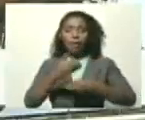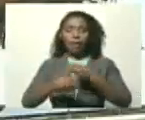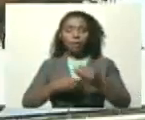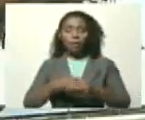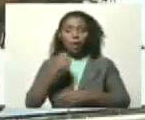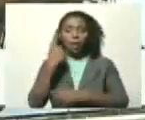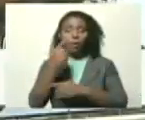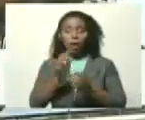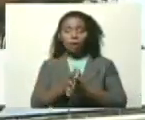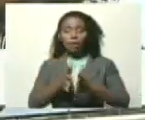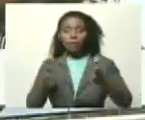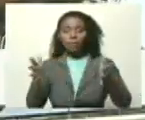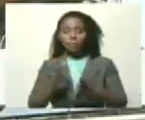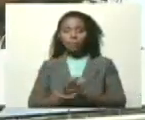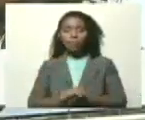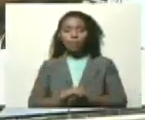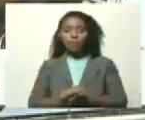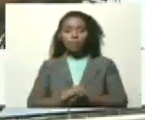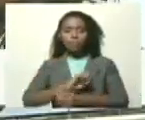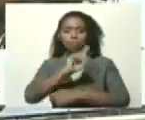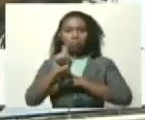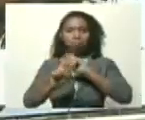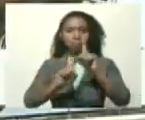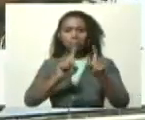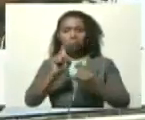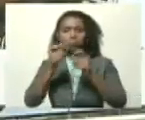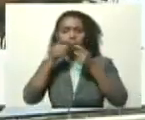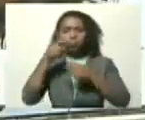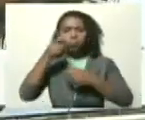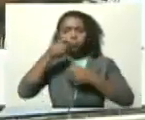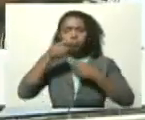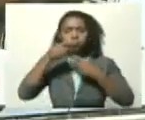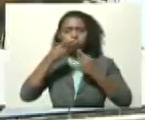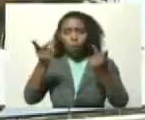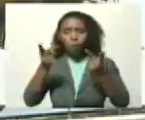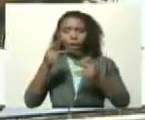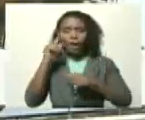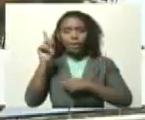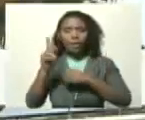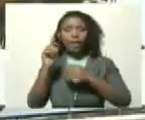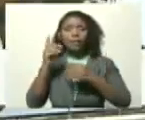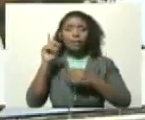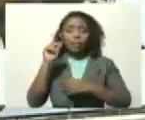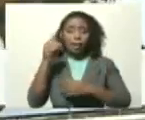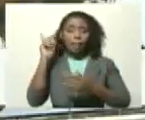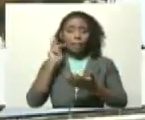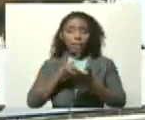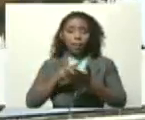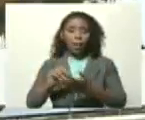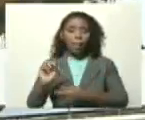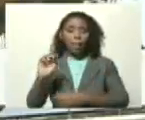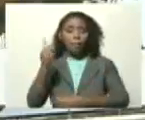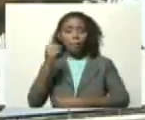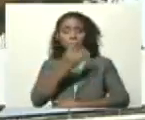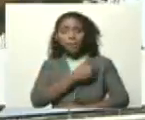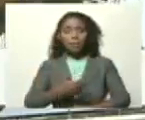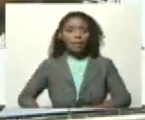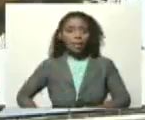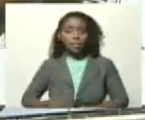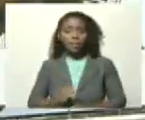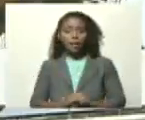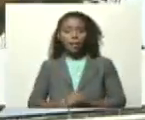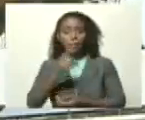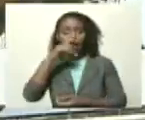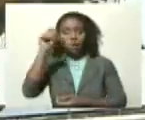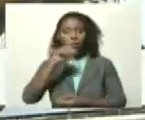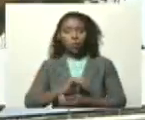una amplísima consulta pública en la que incluso ha participado el primer mandatario nacional, presidente